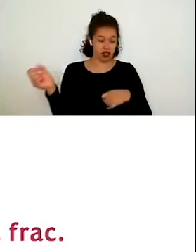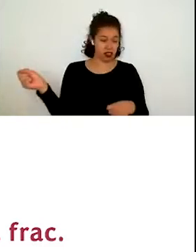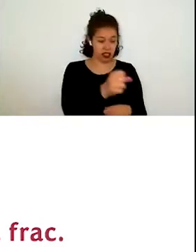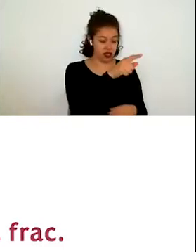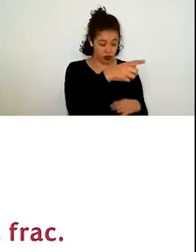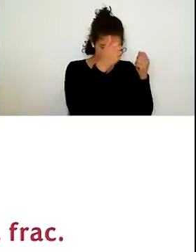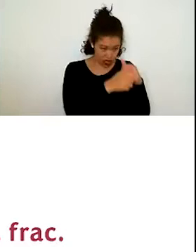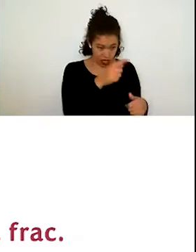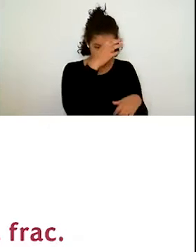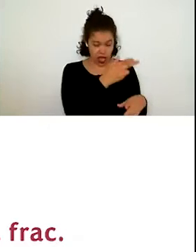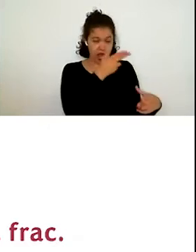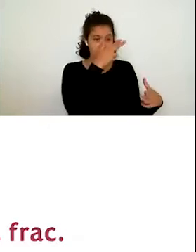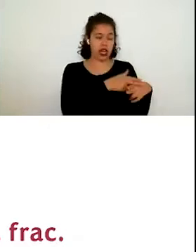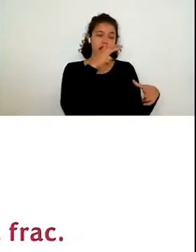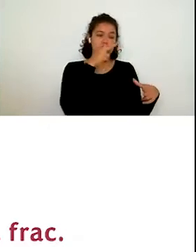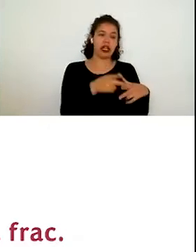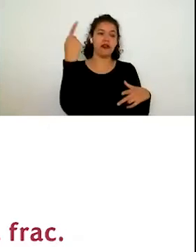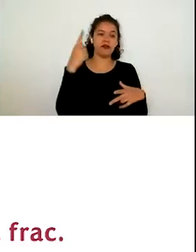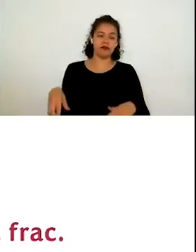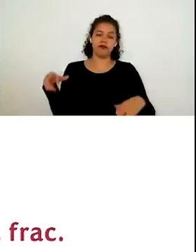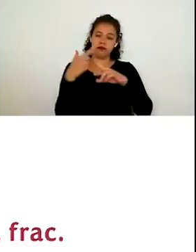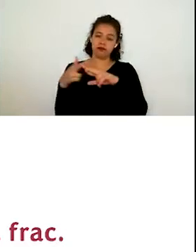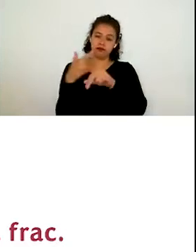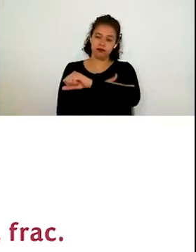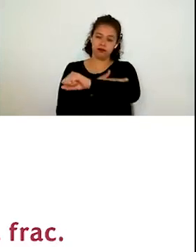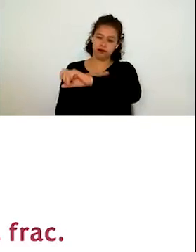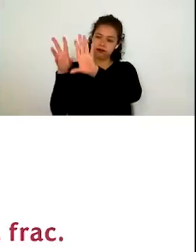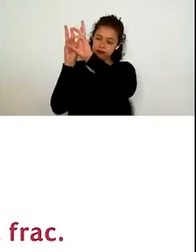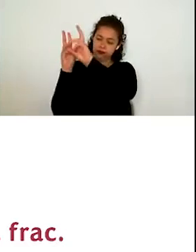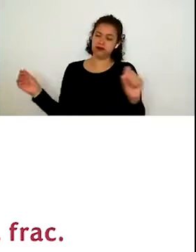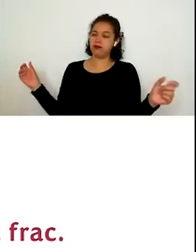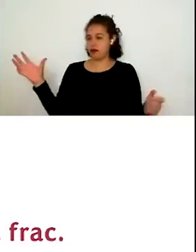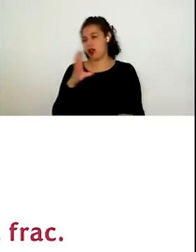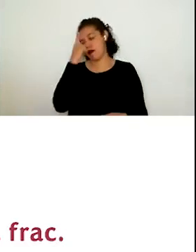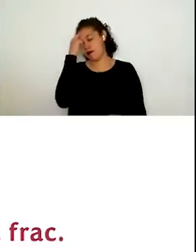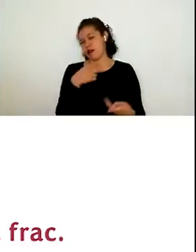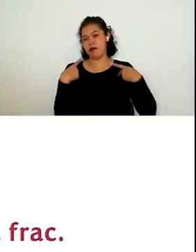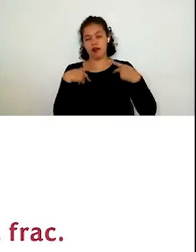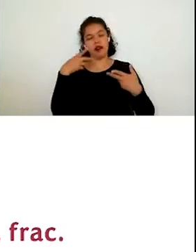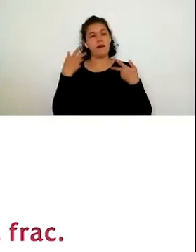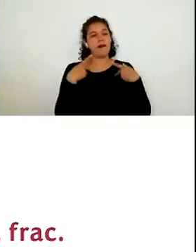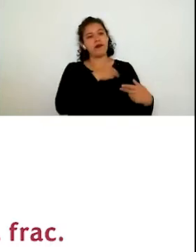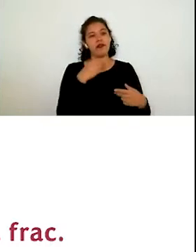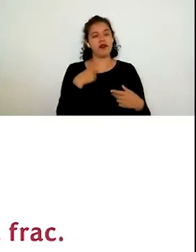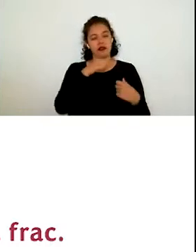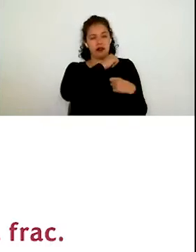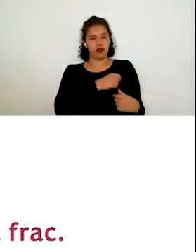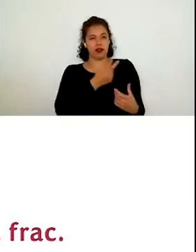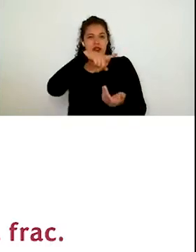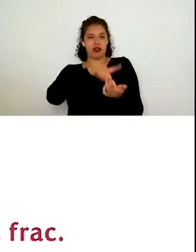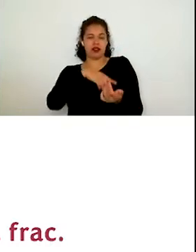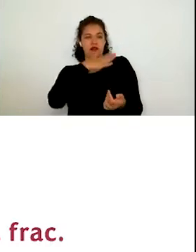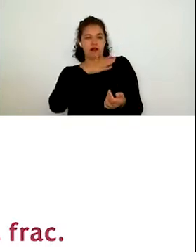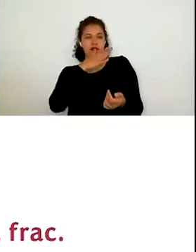el litigio respecto a la controversia que existe de quién debe ocupar un cargo dentro del patronato.